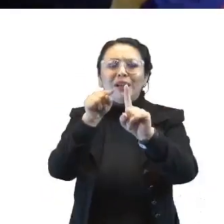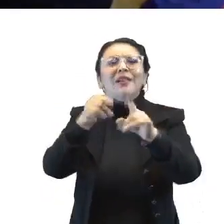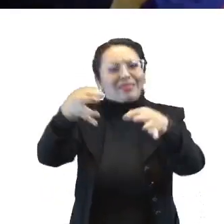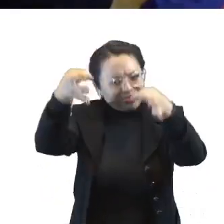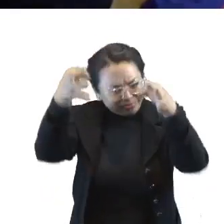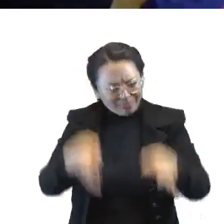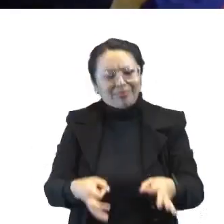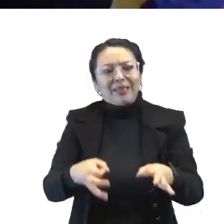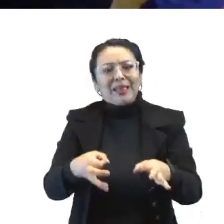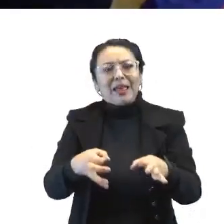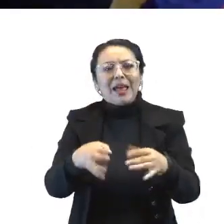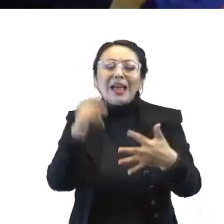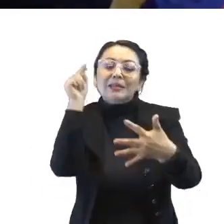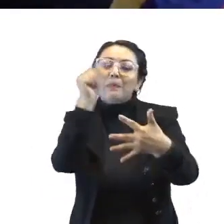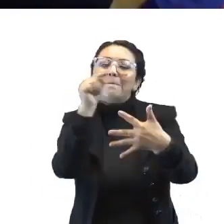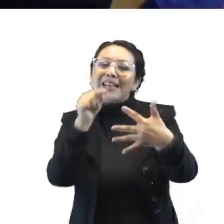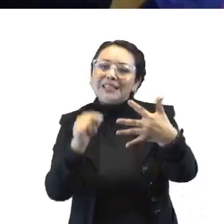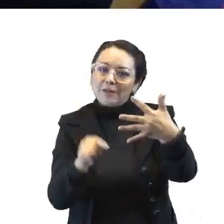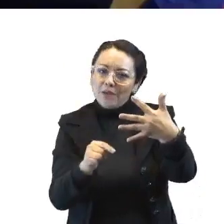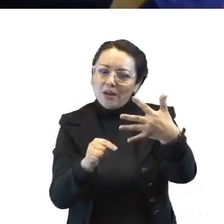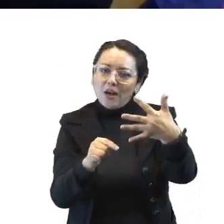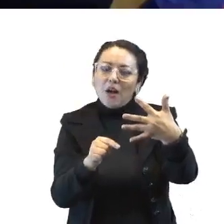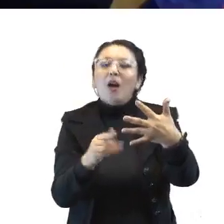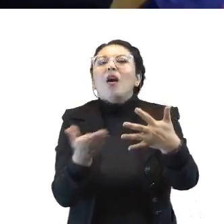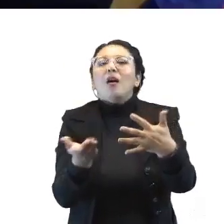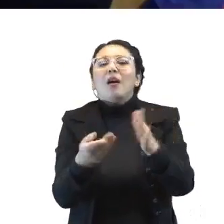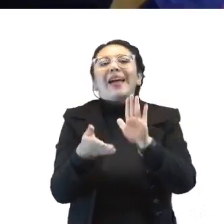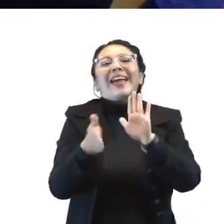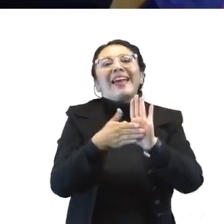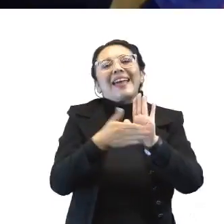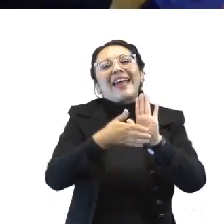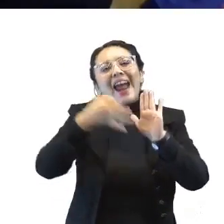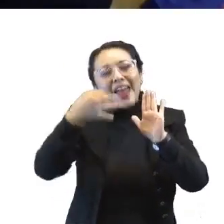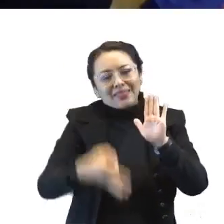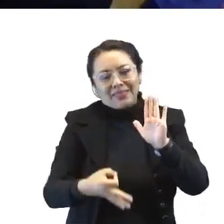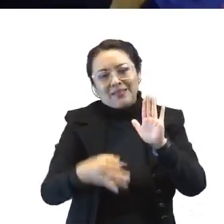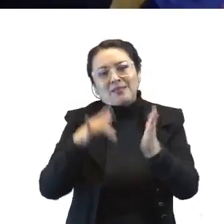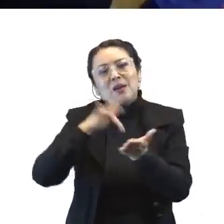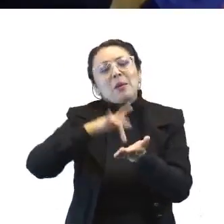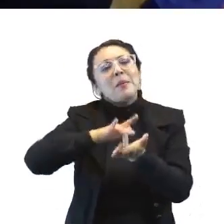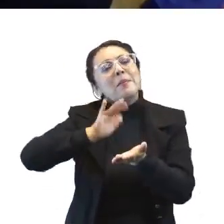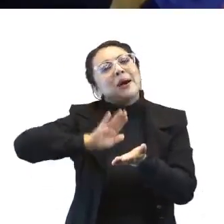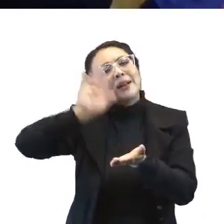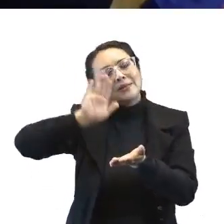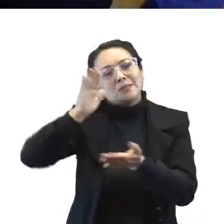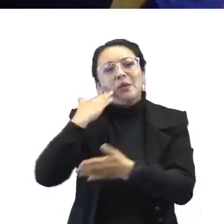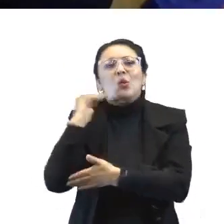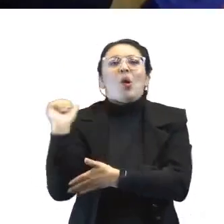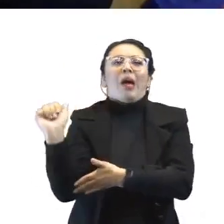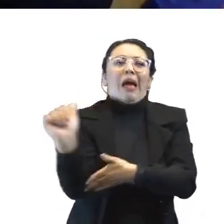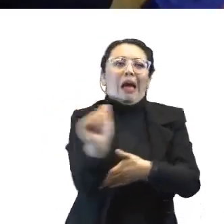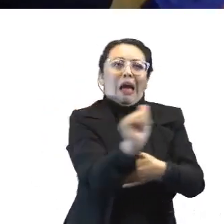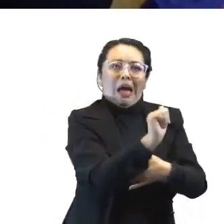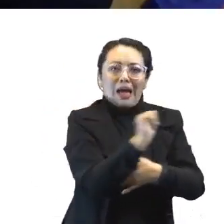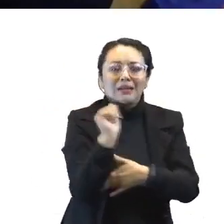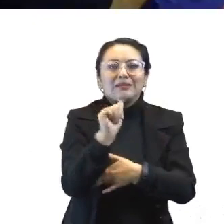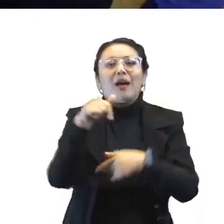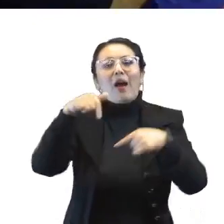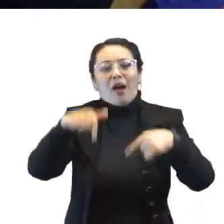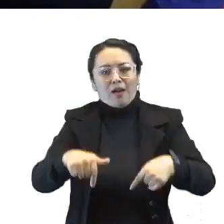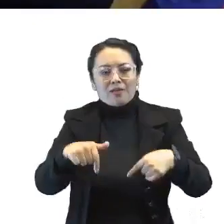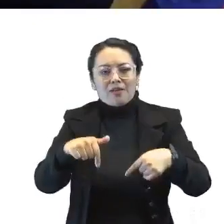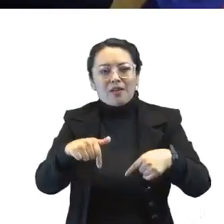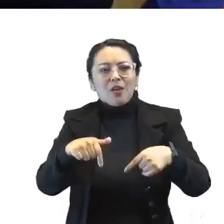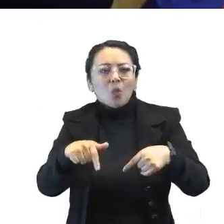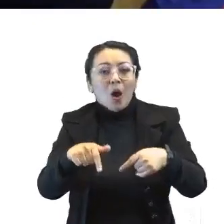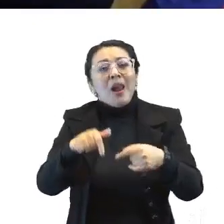concreta y específica, uno, a garantizar la participación efectiva de las mujeres en nuestras